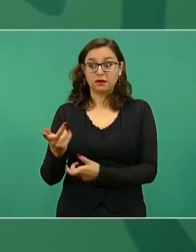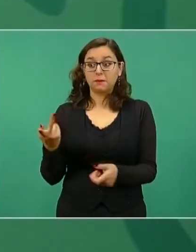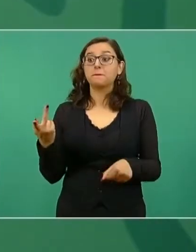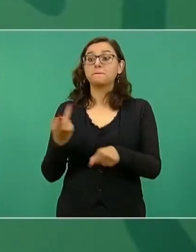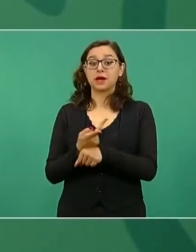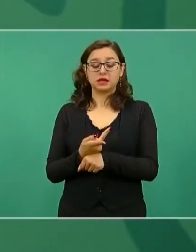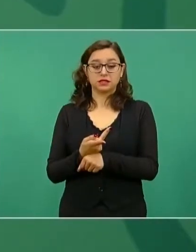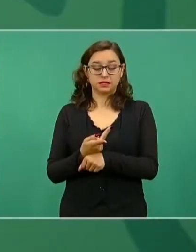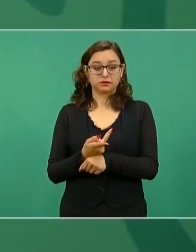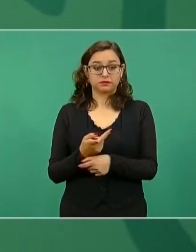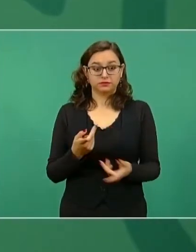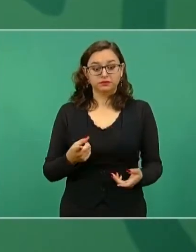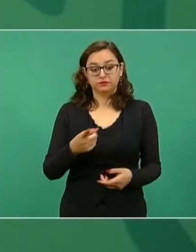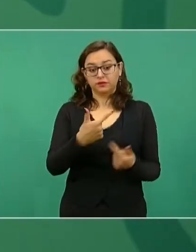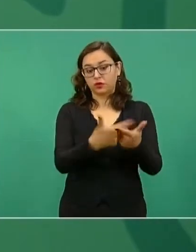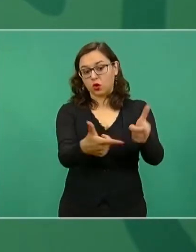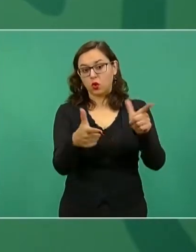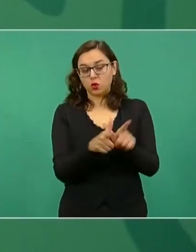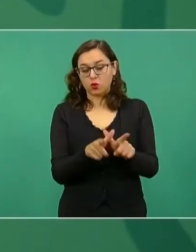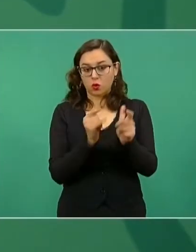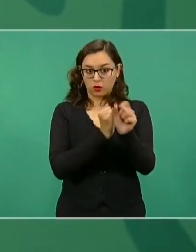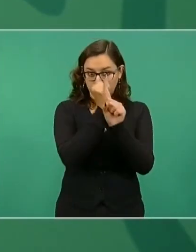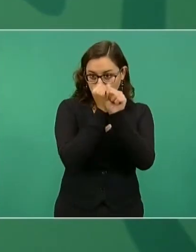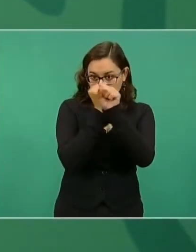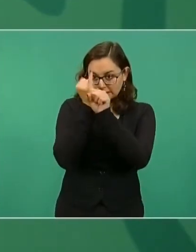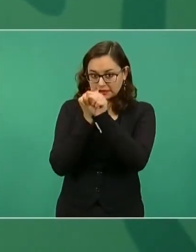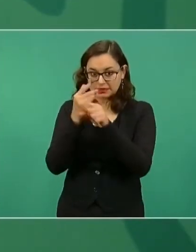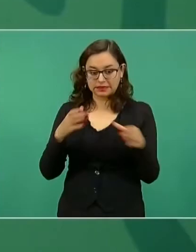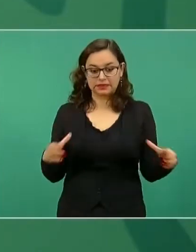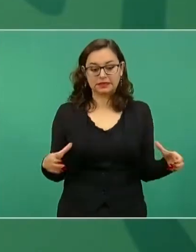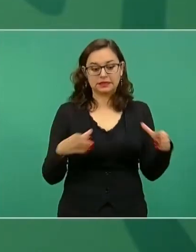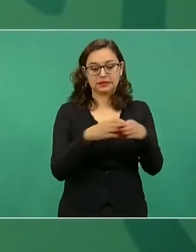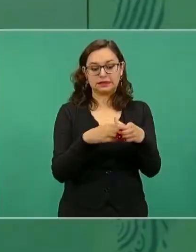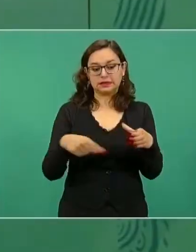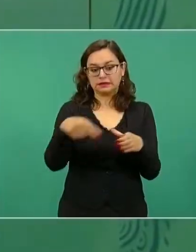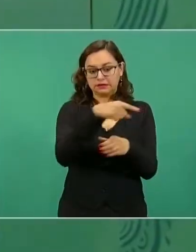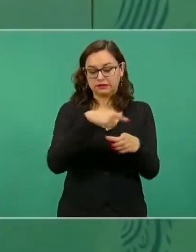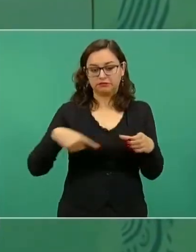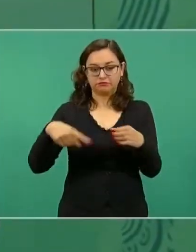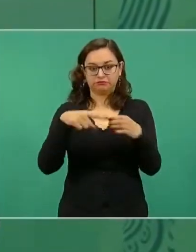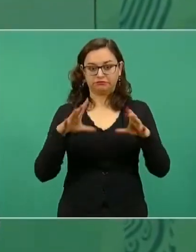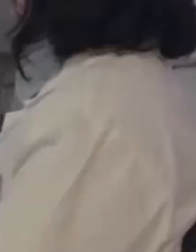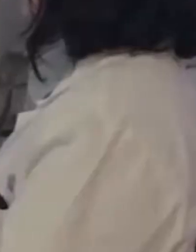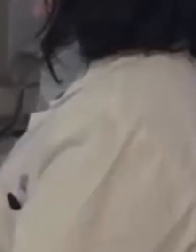un grupo de investigadores, y se iban a congresos